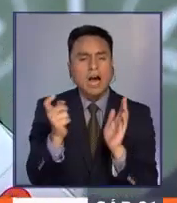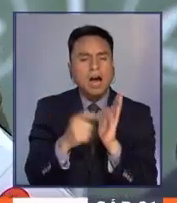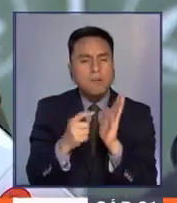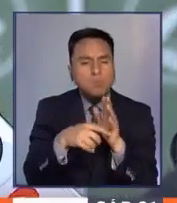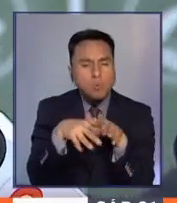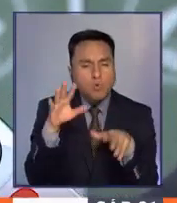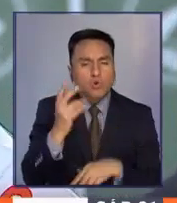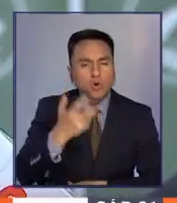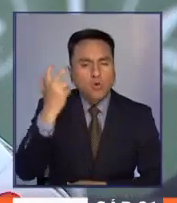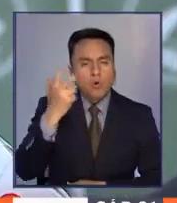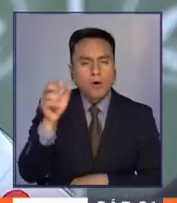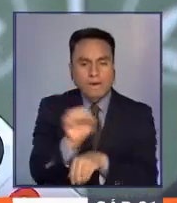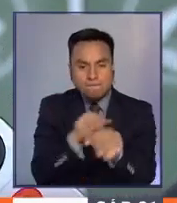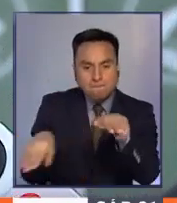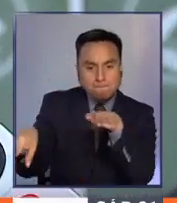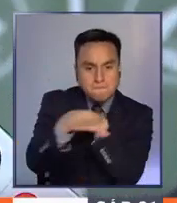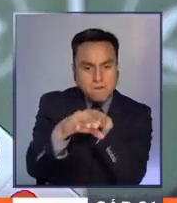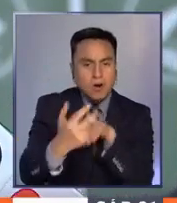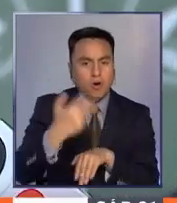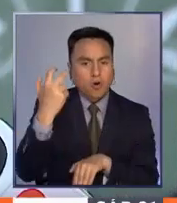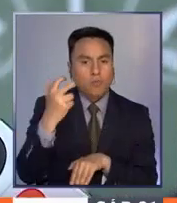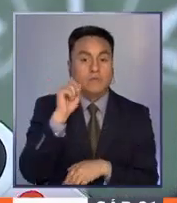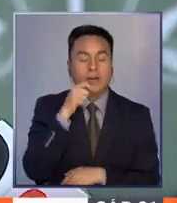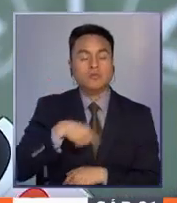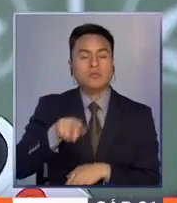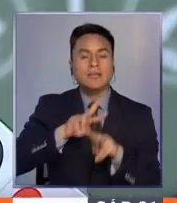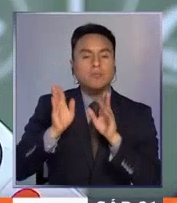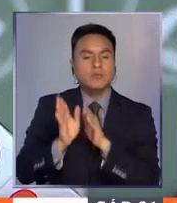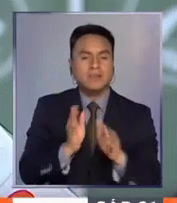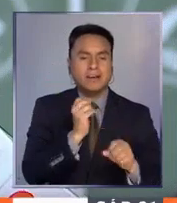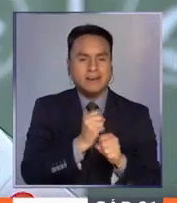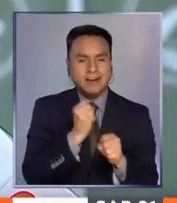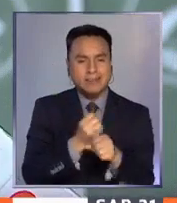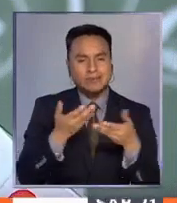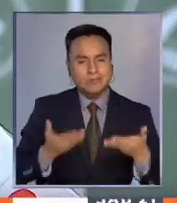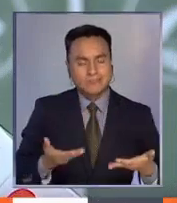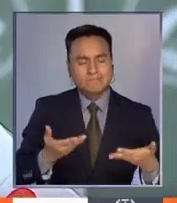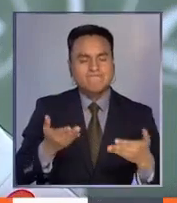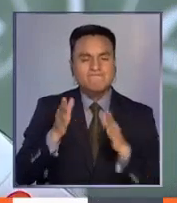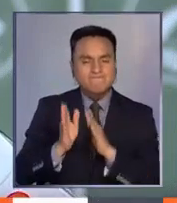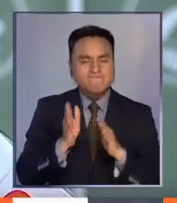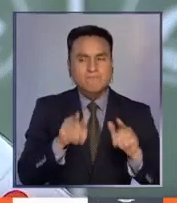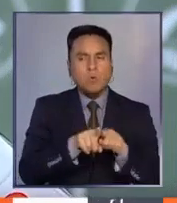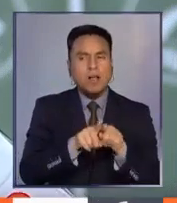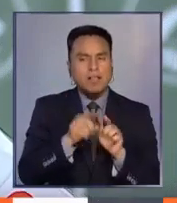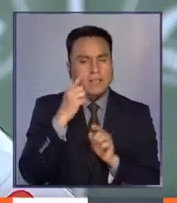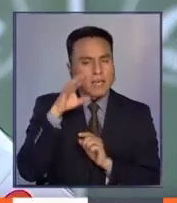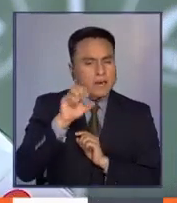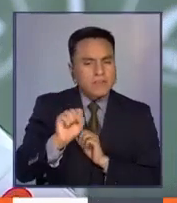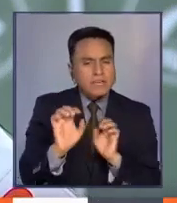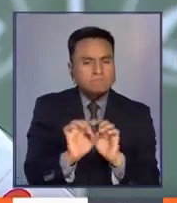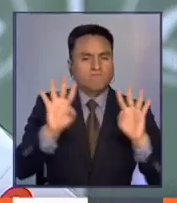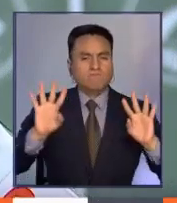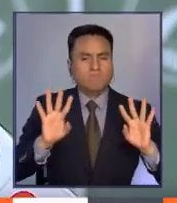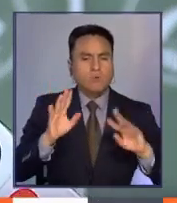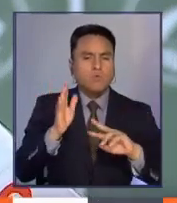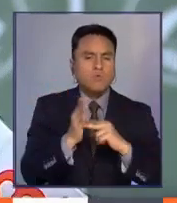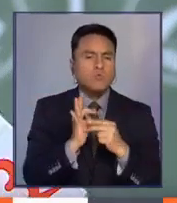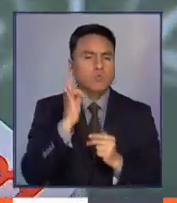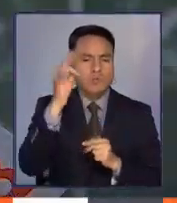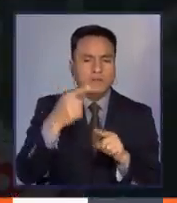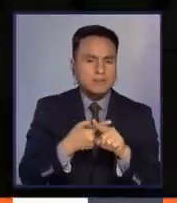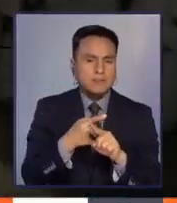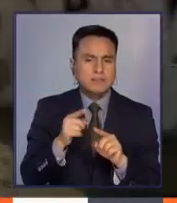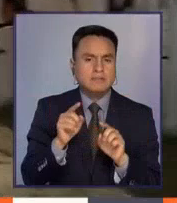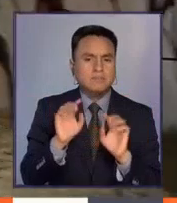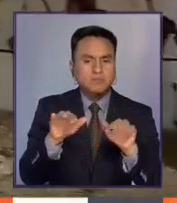cierto?, tipo encerrona. Por lo cual nosotros estamos trabajando para poder evitar la ocurrencia de este tipo de hechos